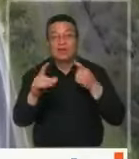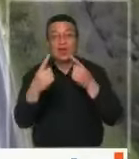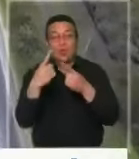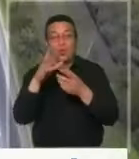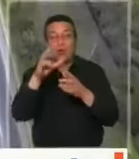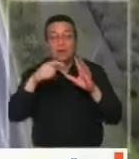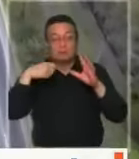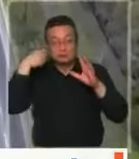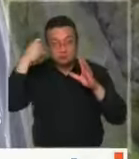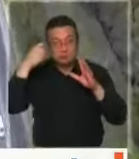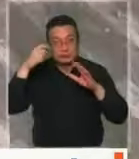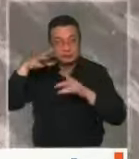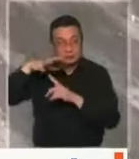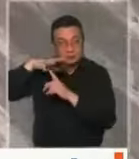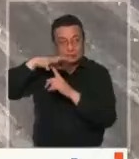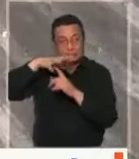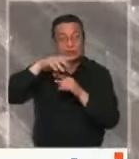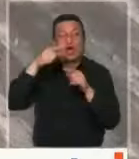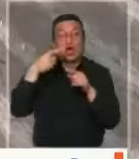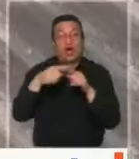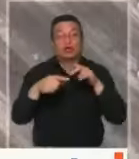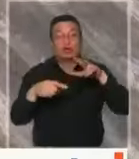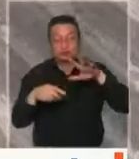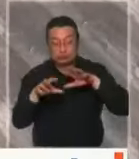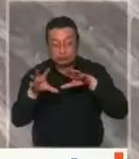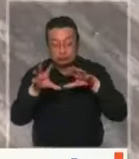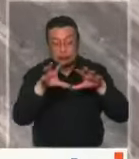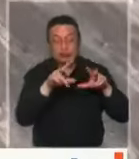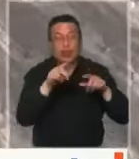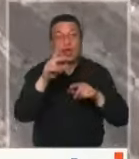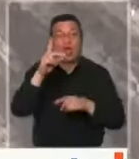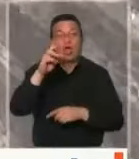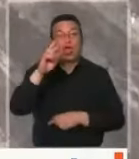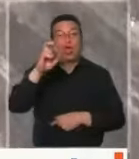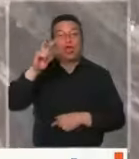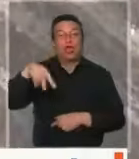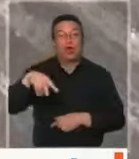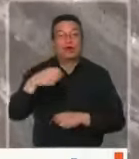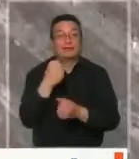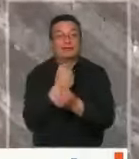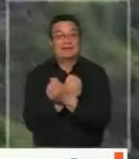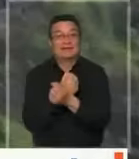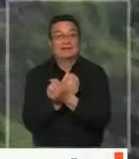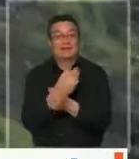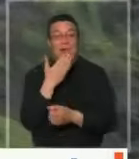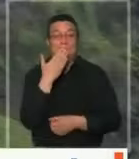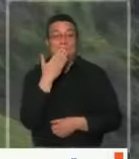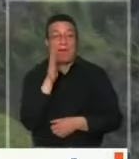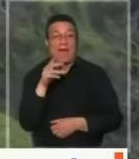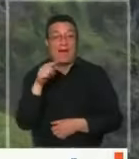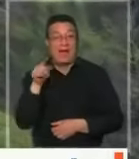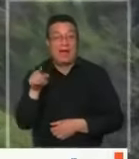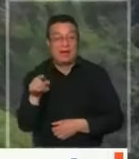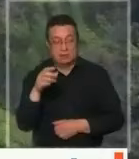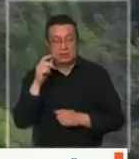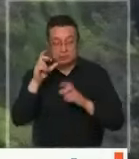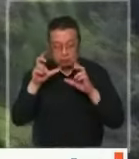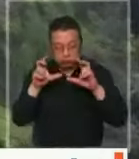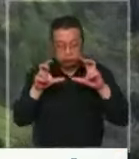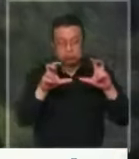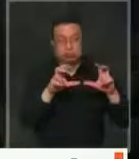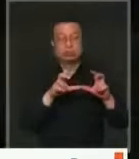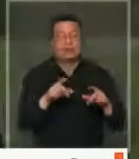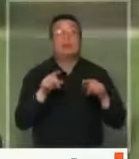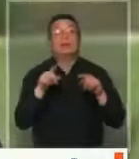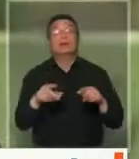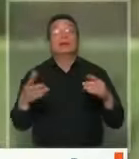toma aérea y otra. Un dron policial especializado iba a cumplir esa labor. El resultado